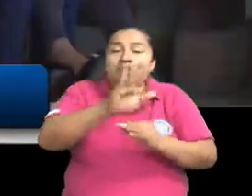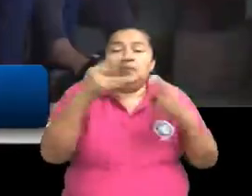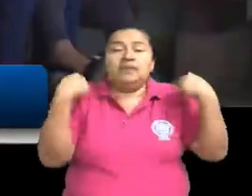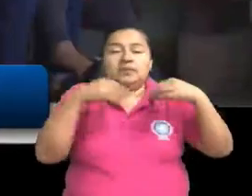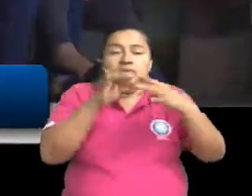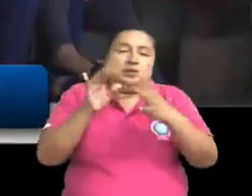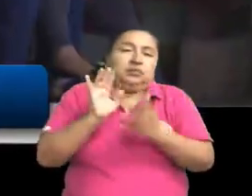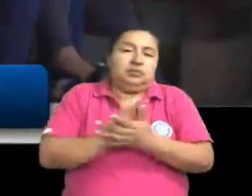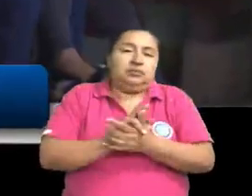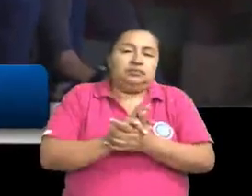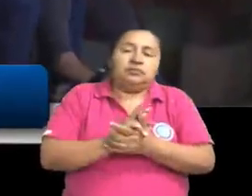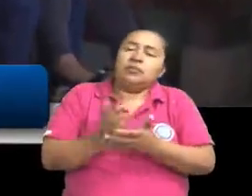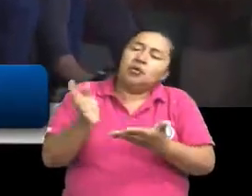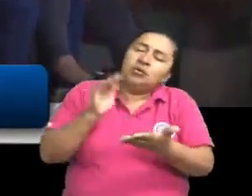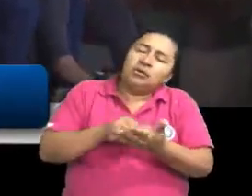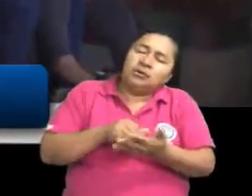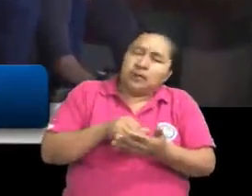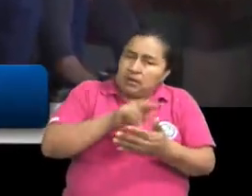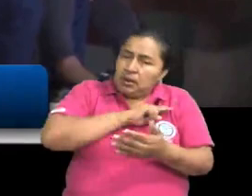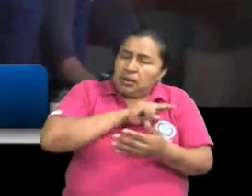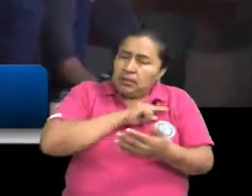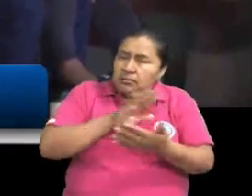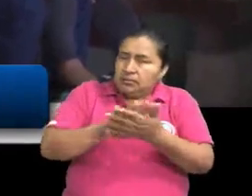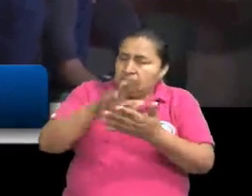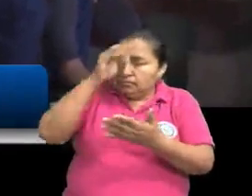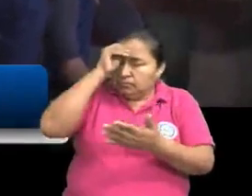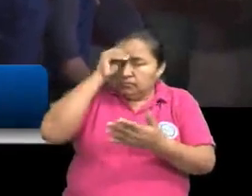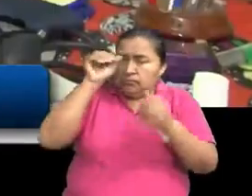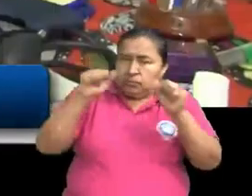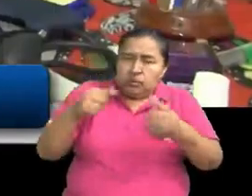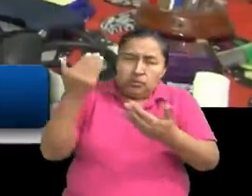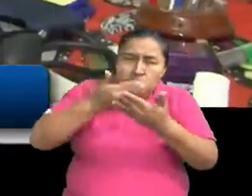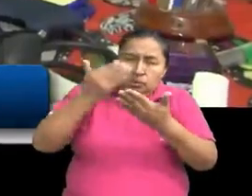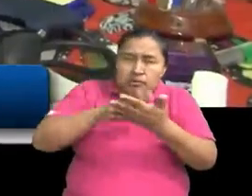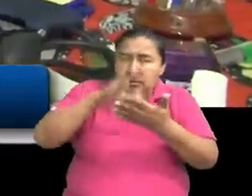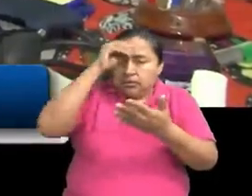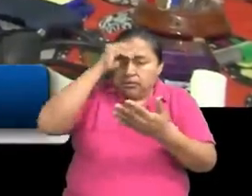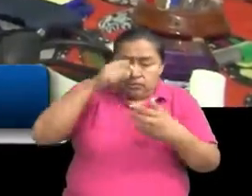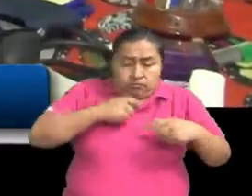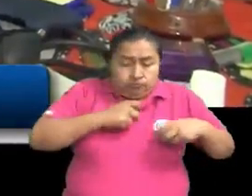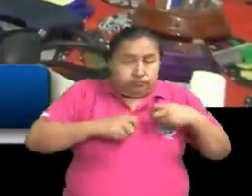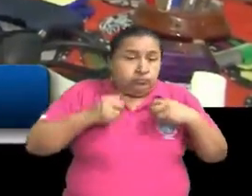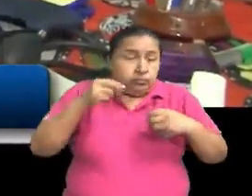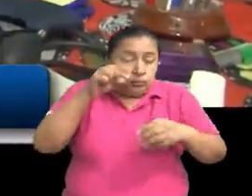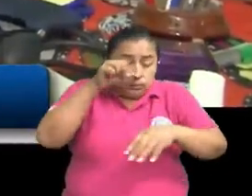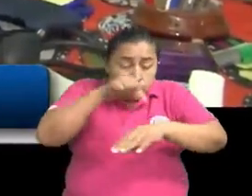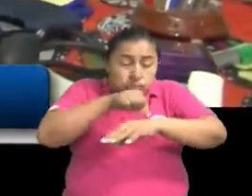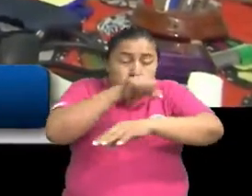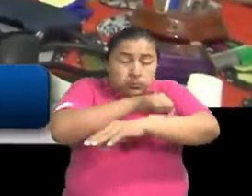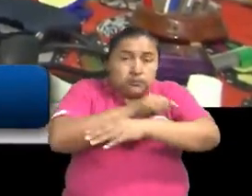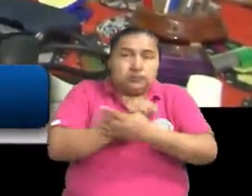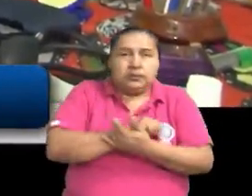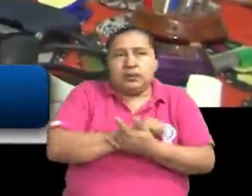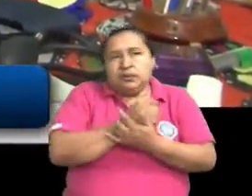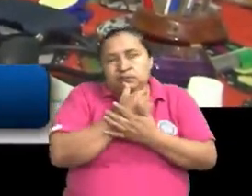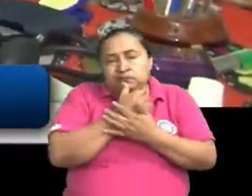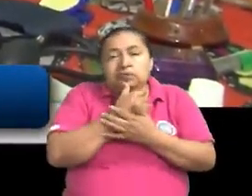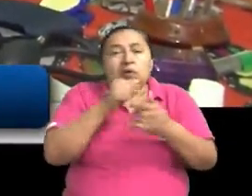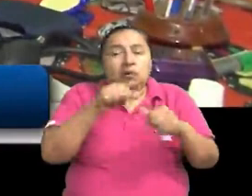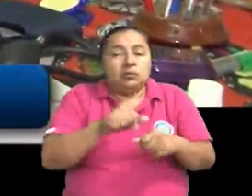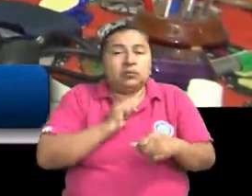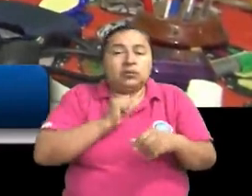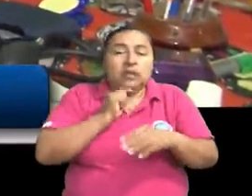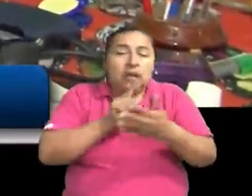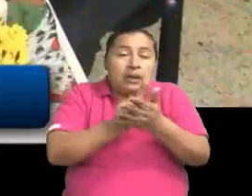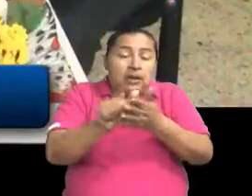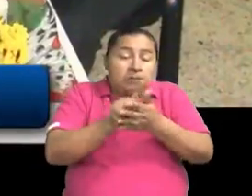pues. Nuevamente, ¿hay preparación para ir a realizarse una sesión de acupuntura? Realización, lo único que esté limpia su piel,